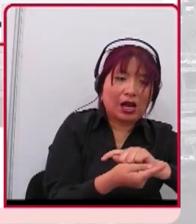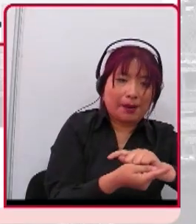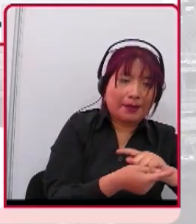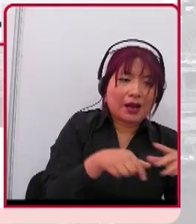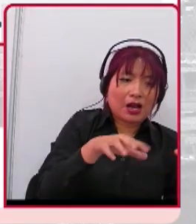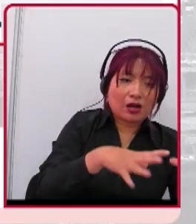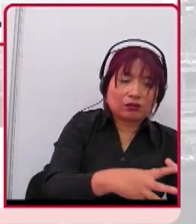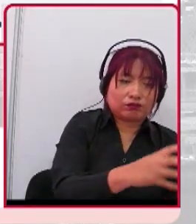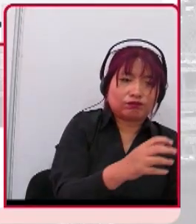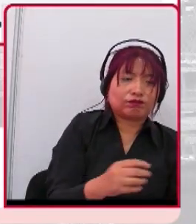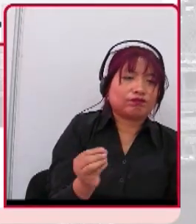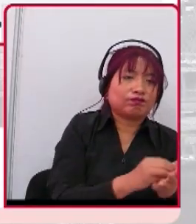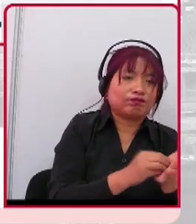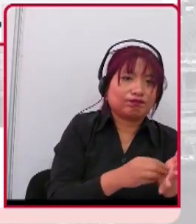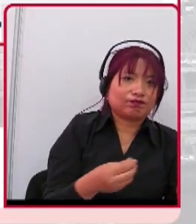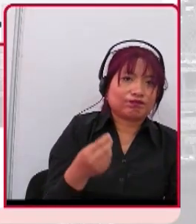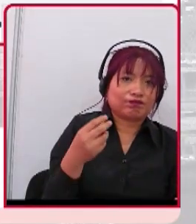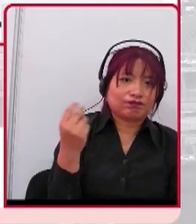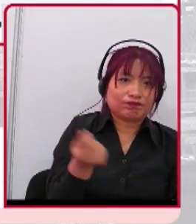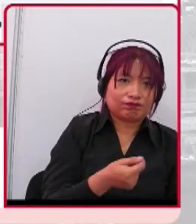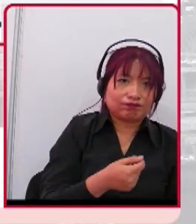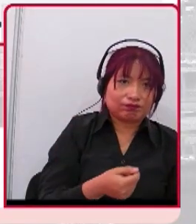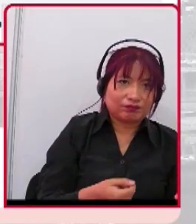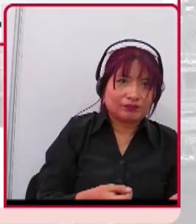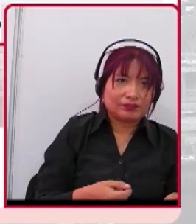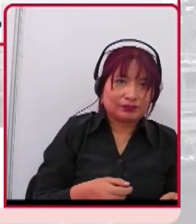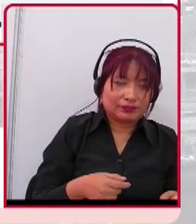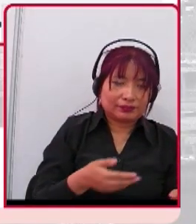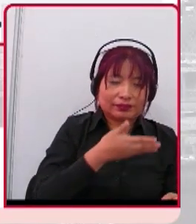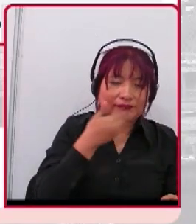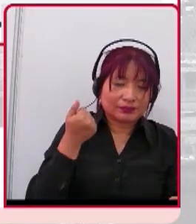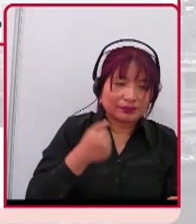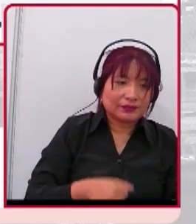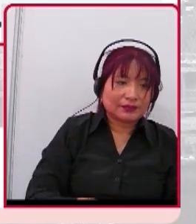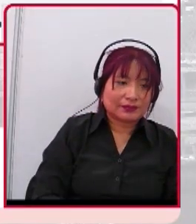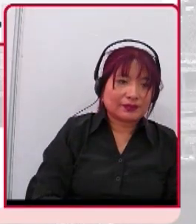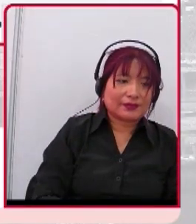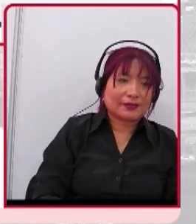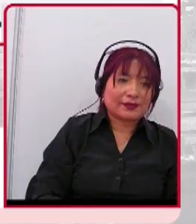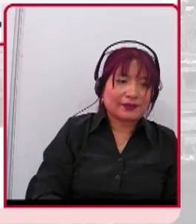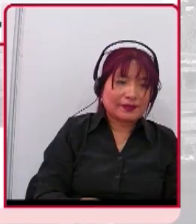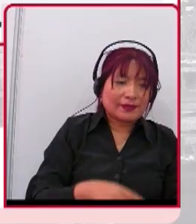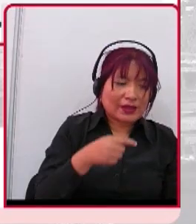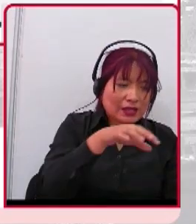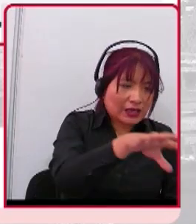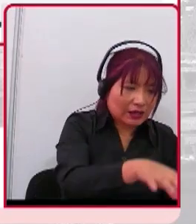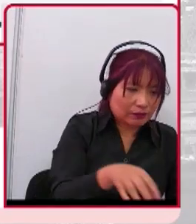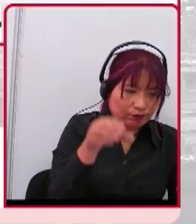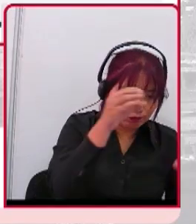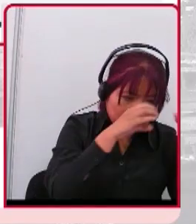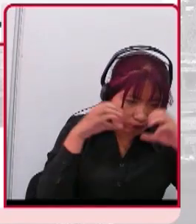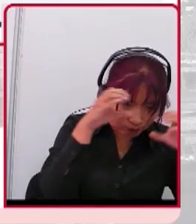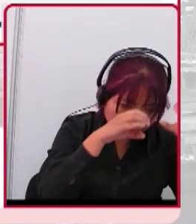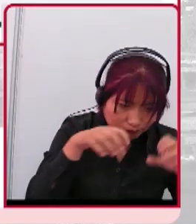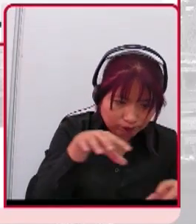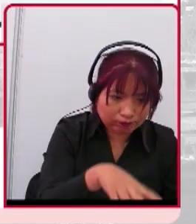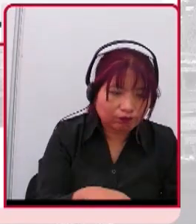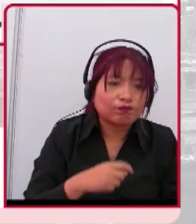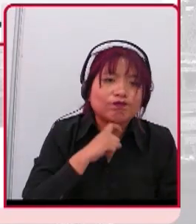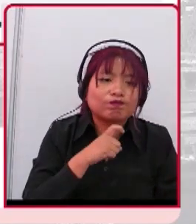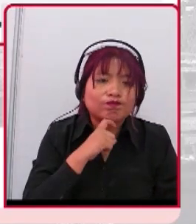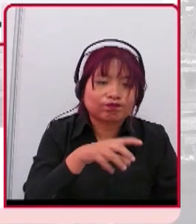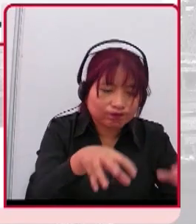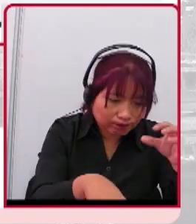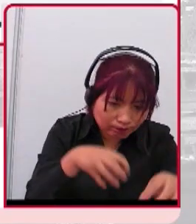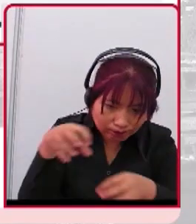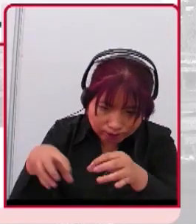incrementar su rendimiento, y mejorar el sistema de detección de metales. para tratar de que el circuito trabaje de manera